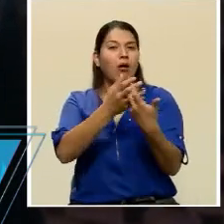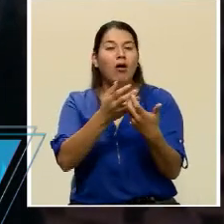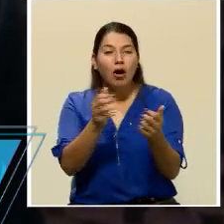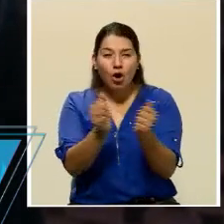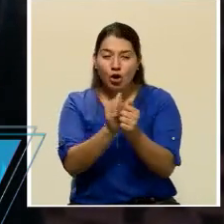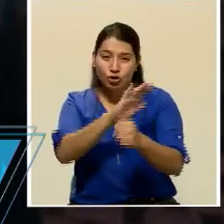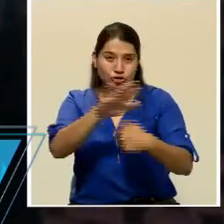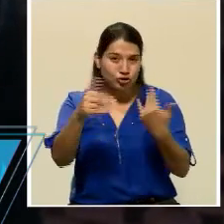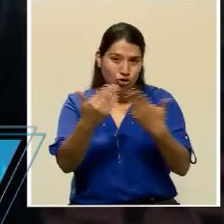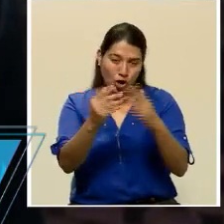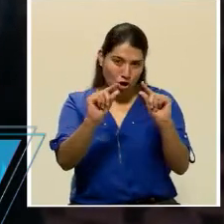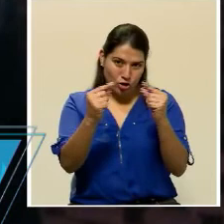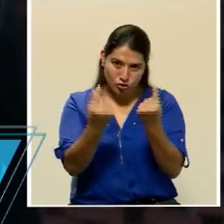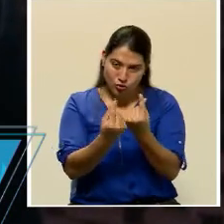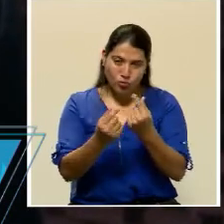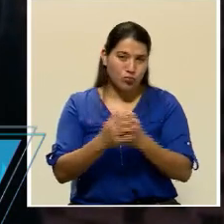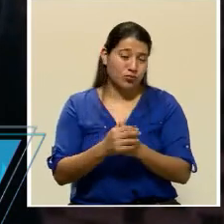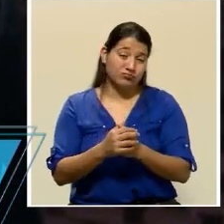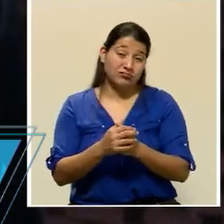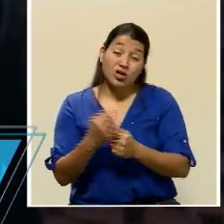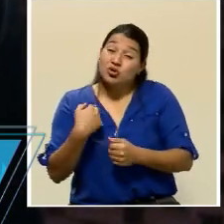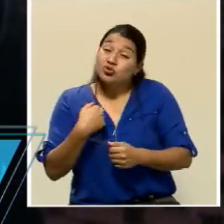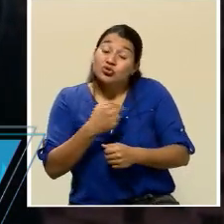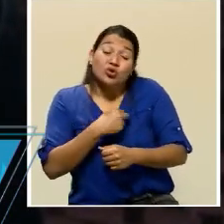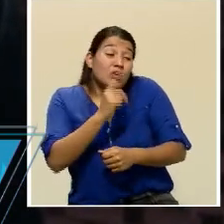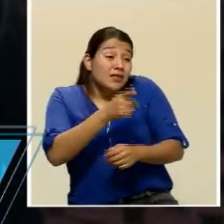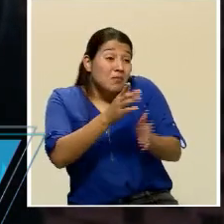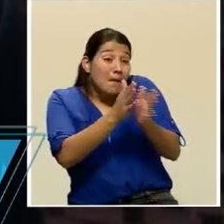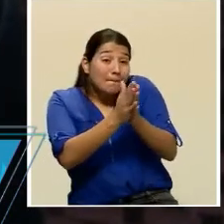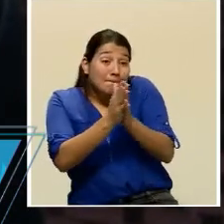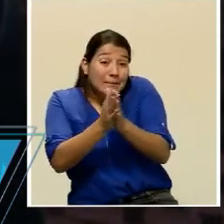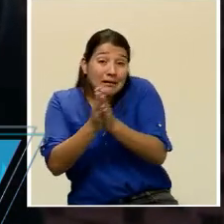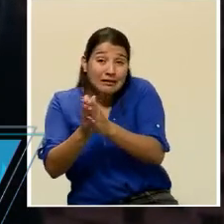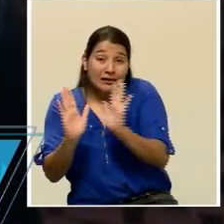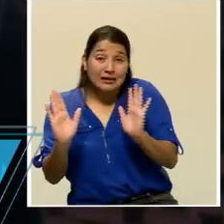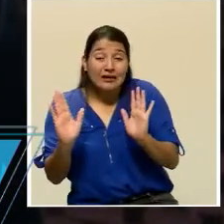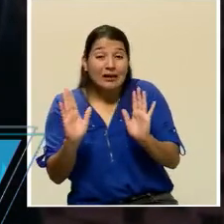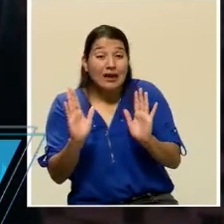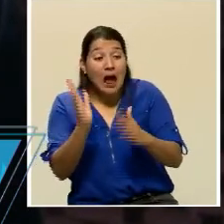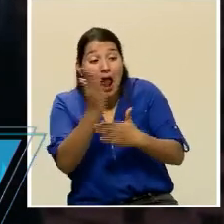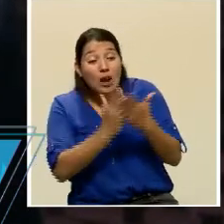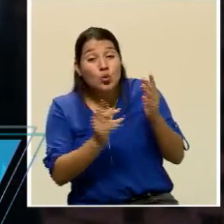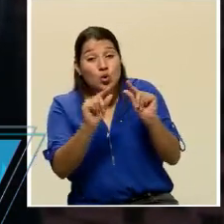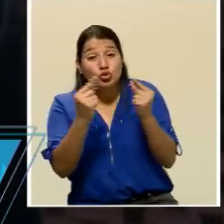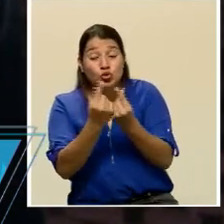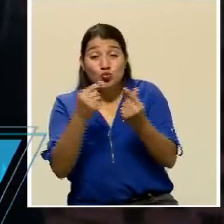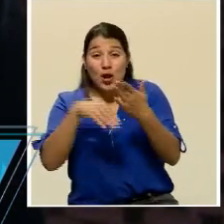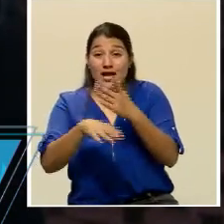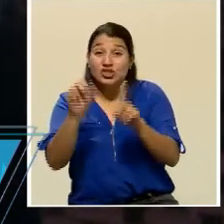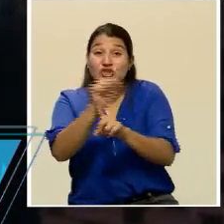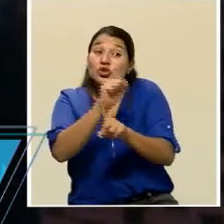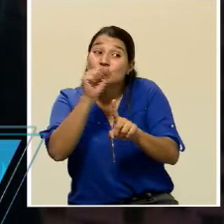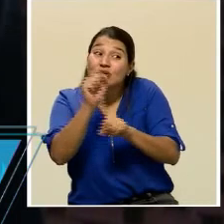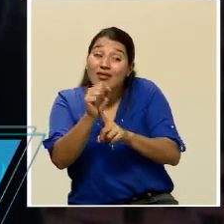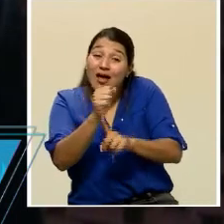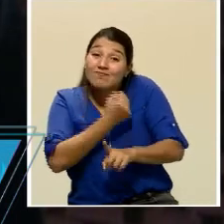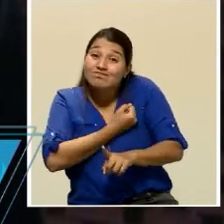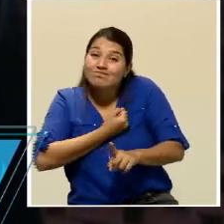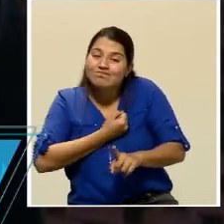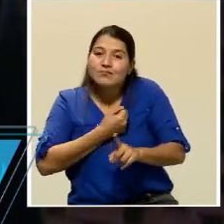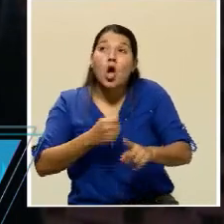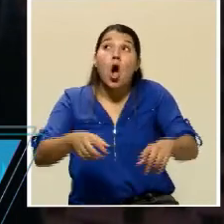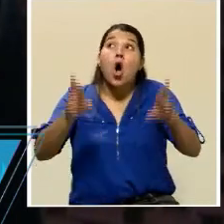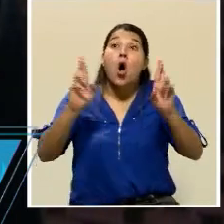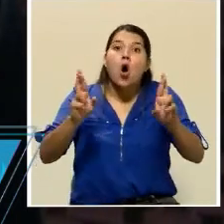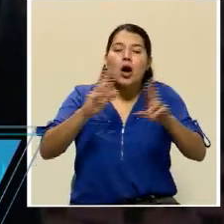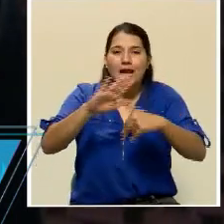pedir sacrificios a distintos estamentos o grupos de la sociedad. Ojalá a todos los